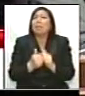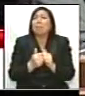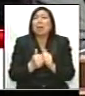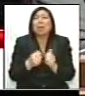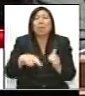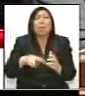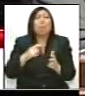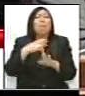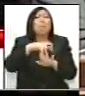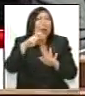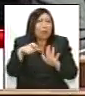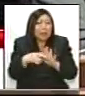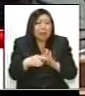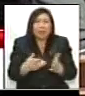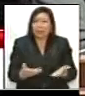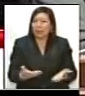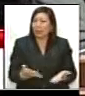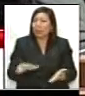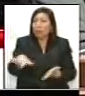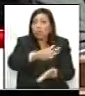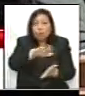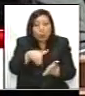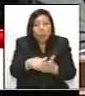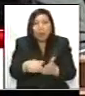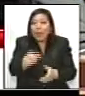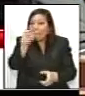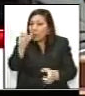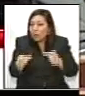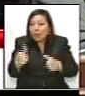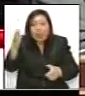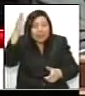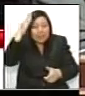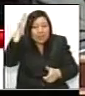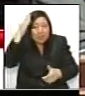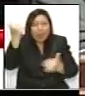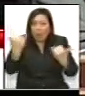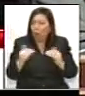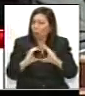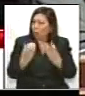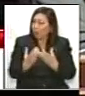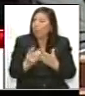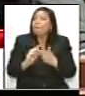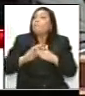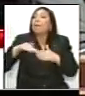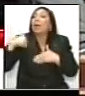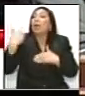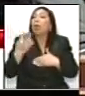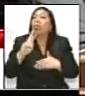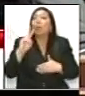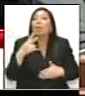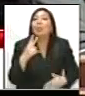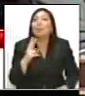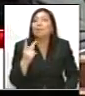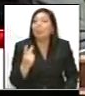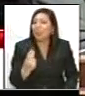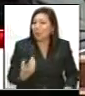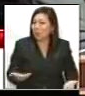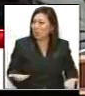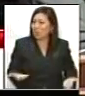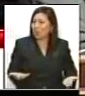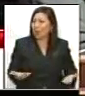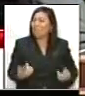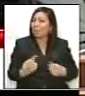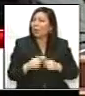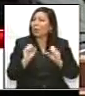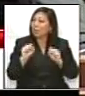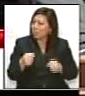política. Que sepa bien la población que la reforma política es para aquí, para después del 2021. Y sí se